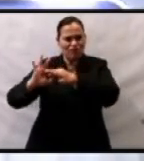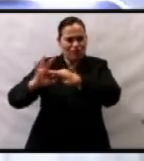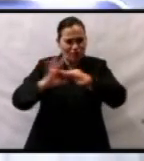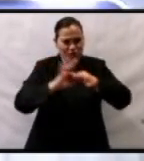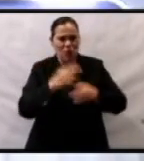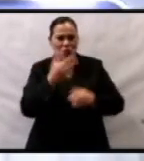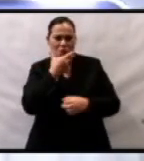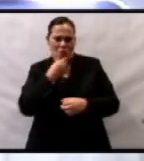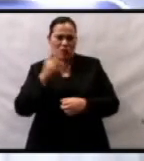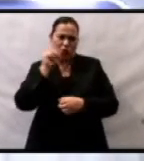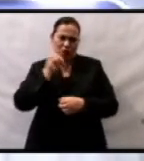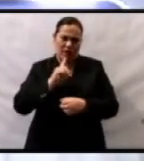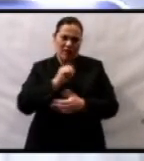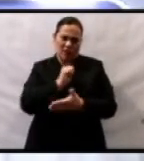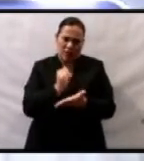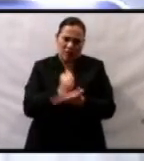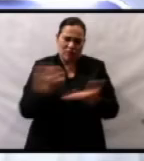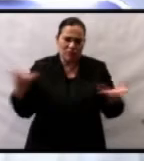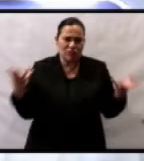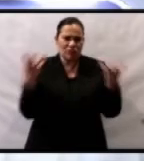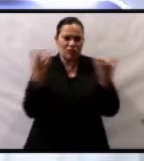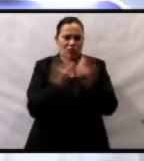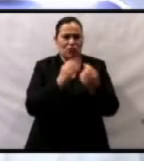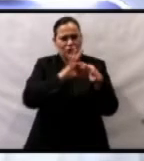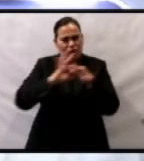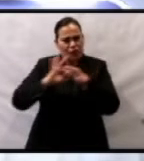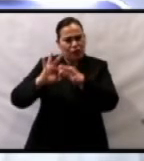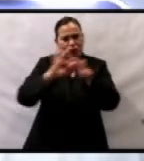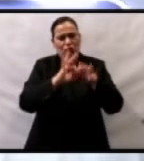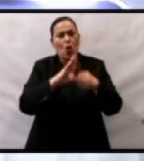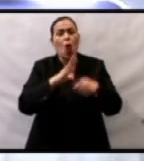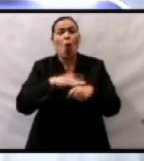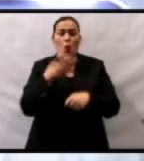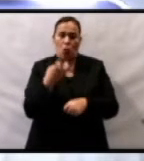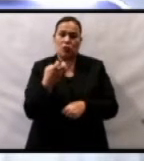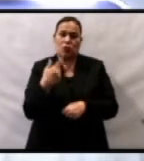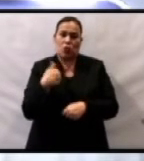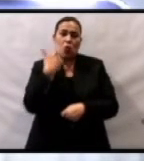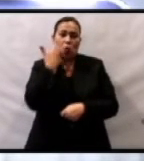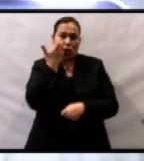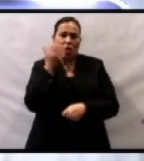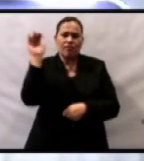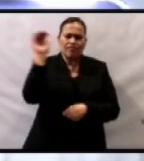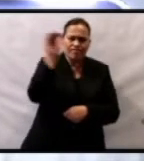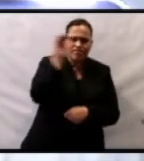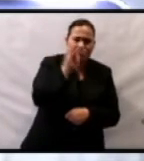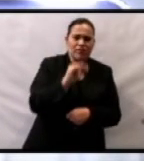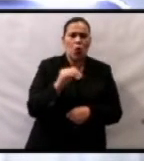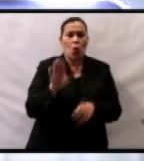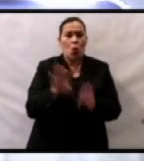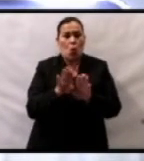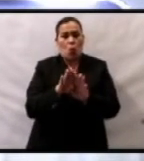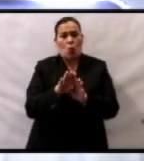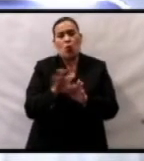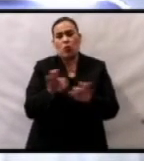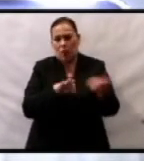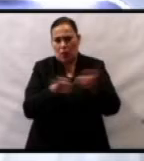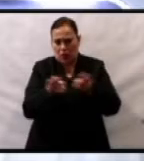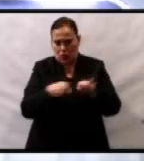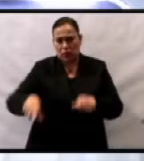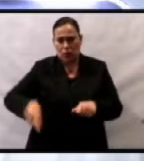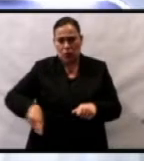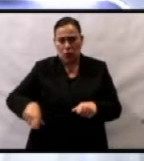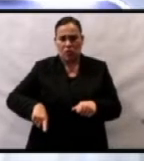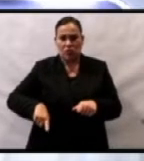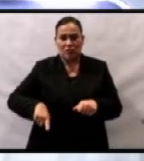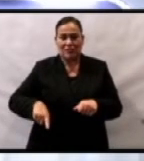ciudadanos. Es por eso que quisiera hacer un llamado. Sé que como servidores públicos está